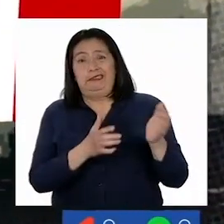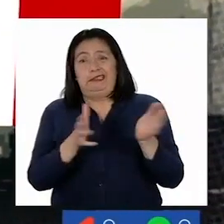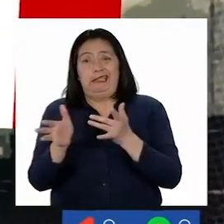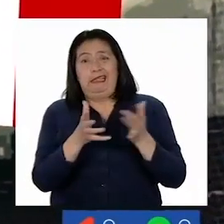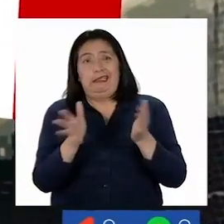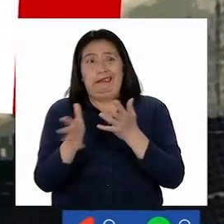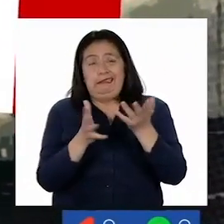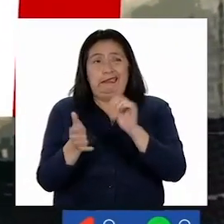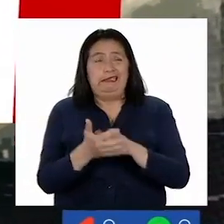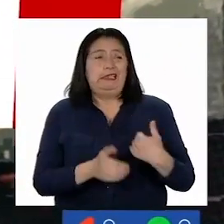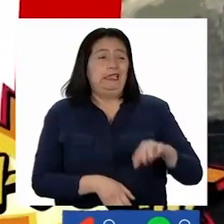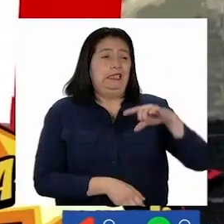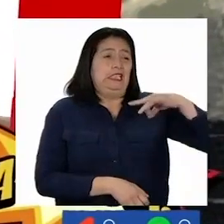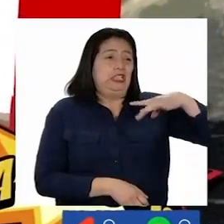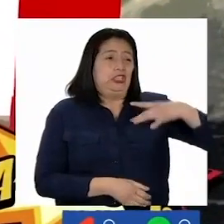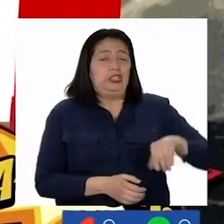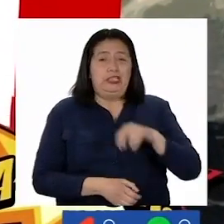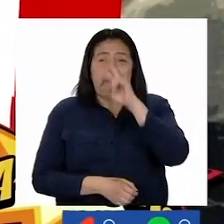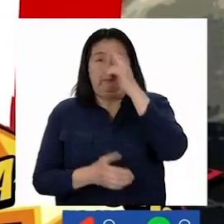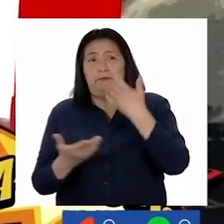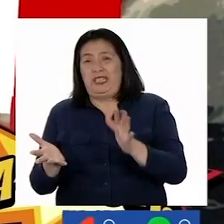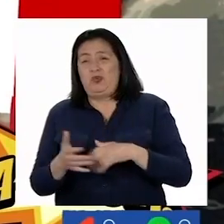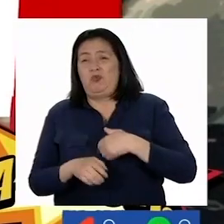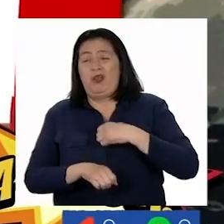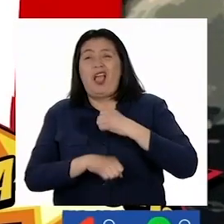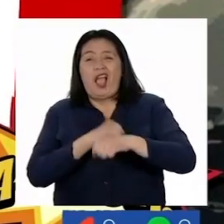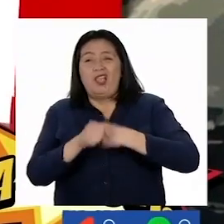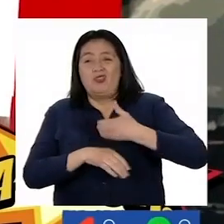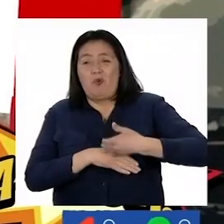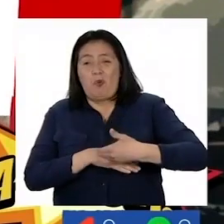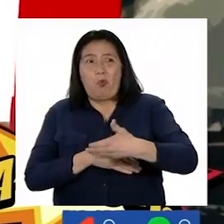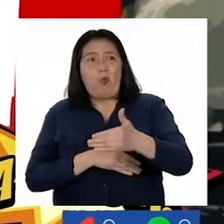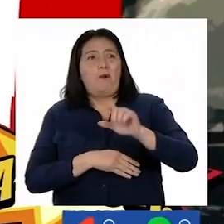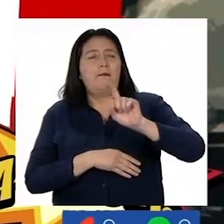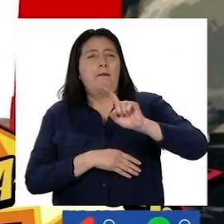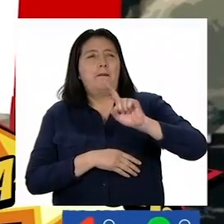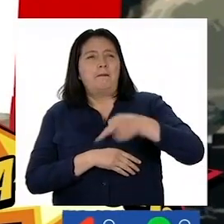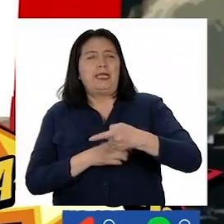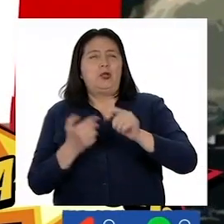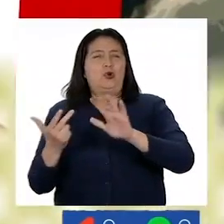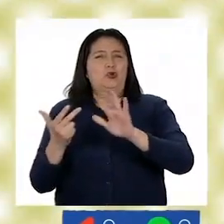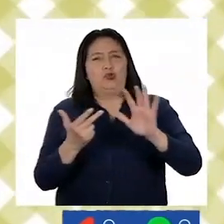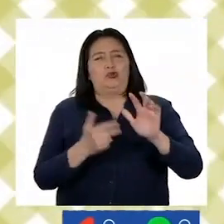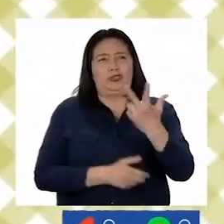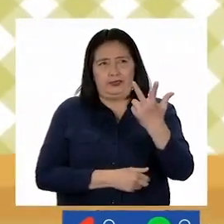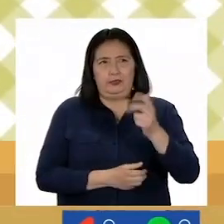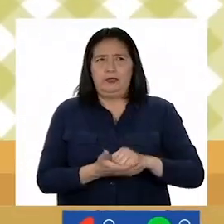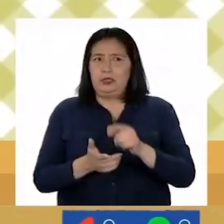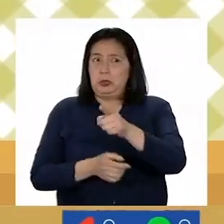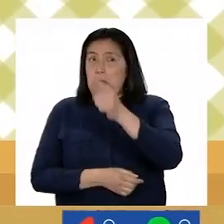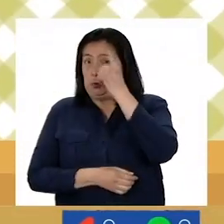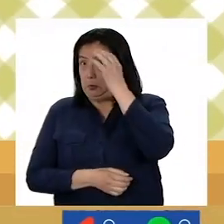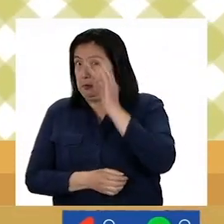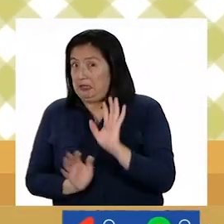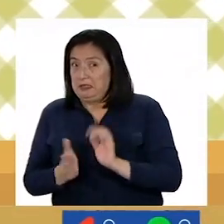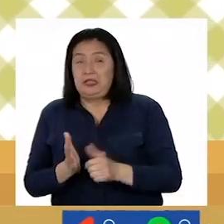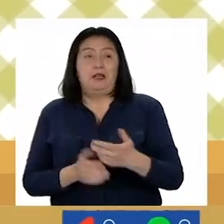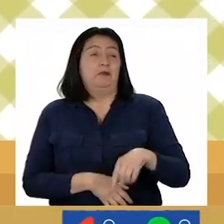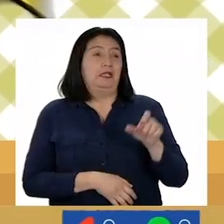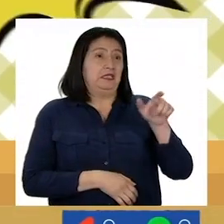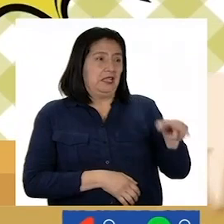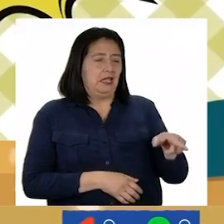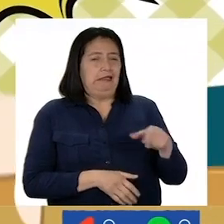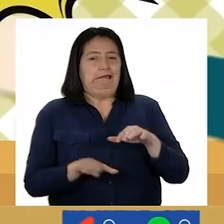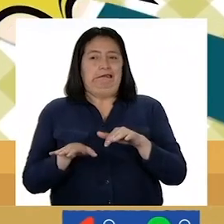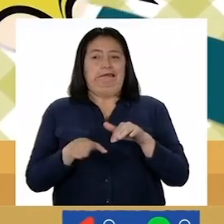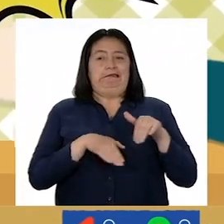del Pacífico entre Chile y Perú, que duró hasta el año 1883. Y si creías que Carrión se